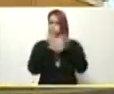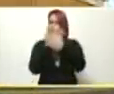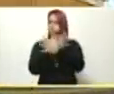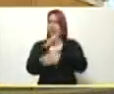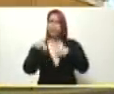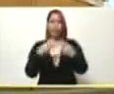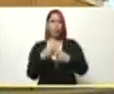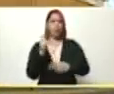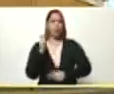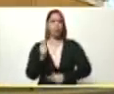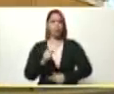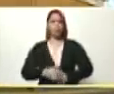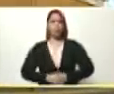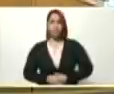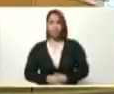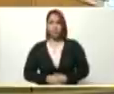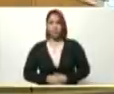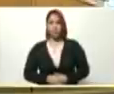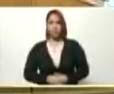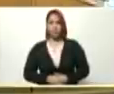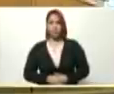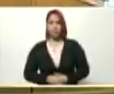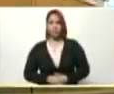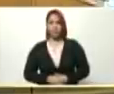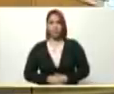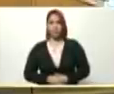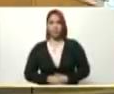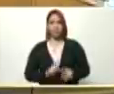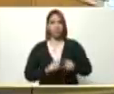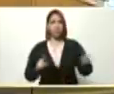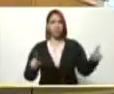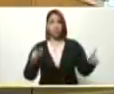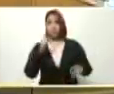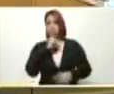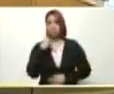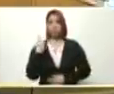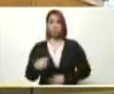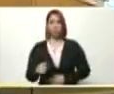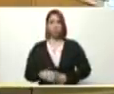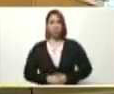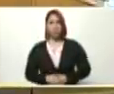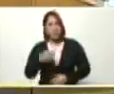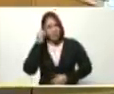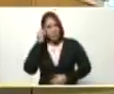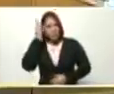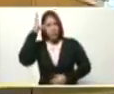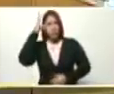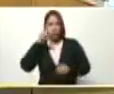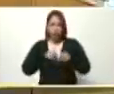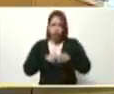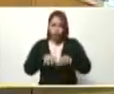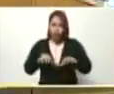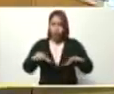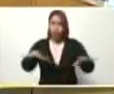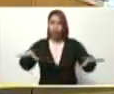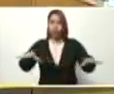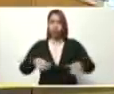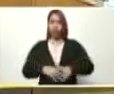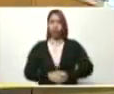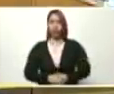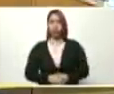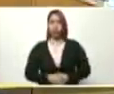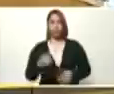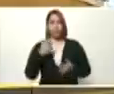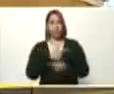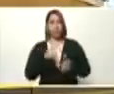tipo para no tener esa capacidad de despliegue y de liberación